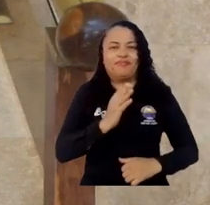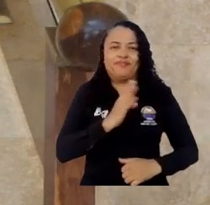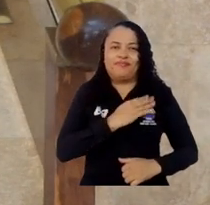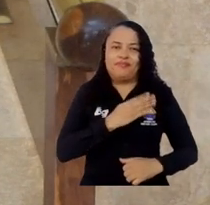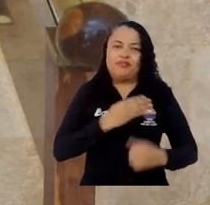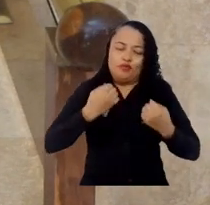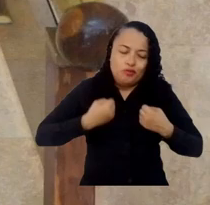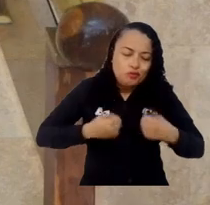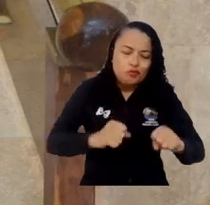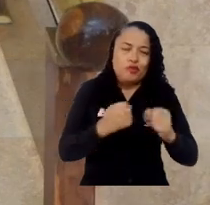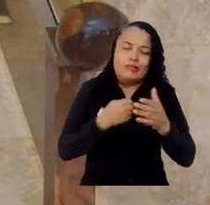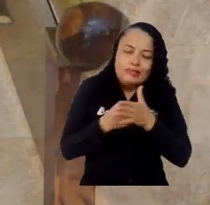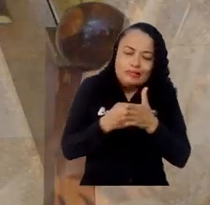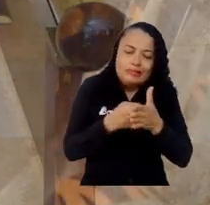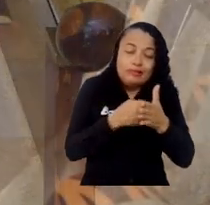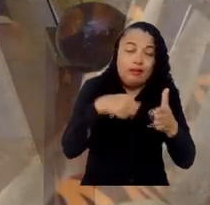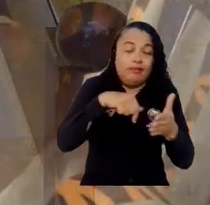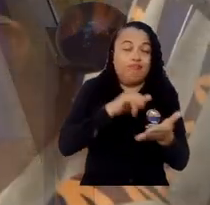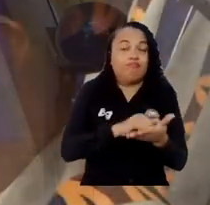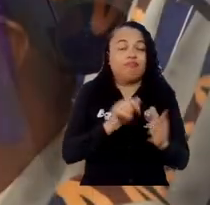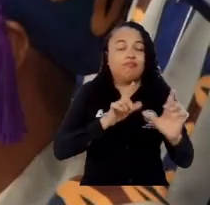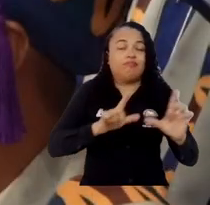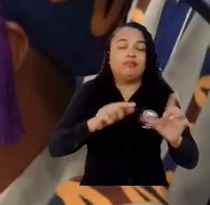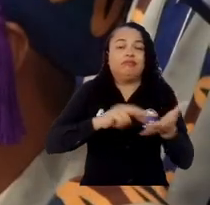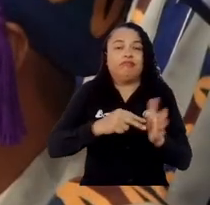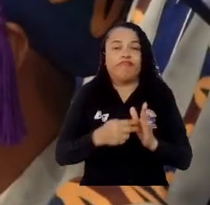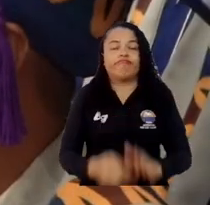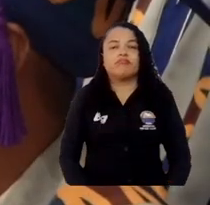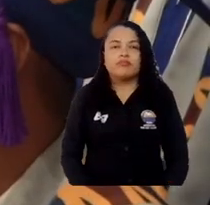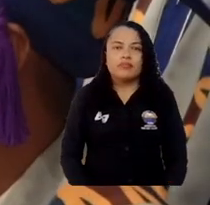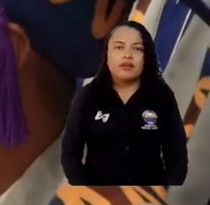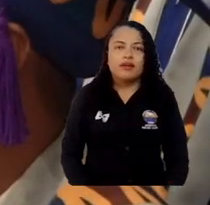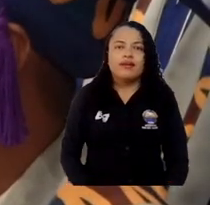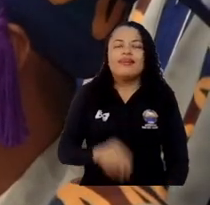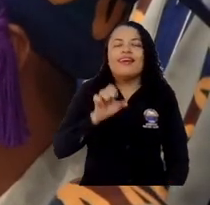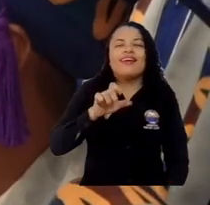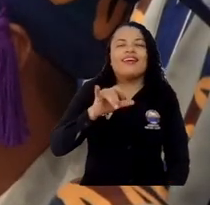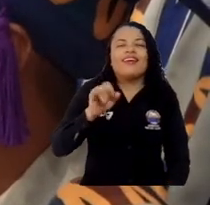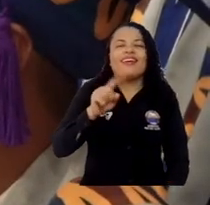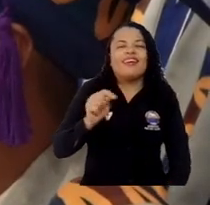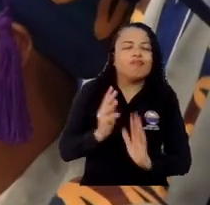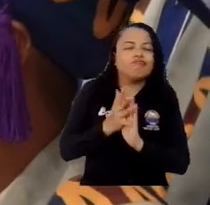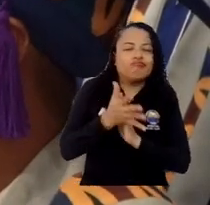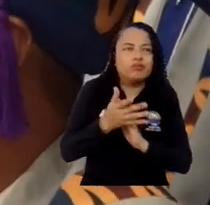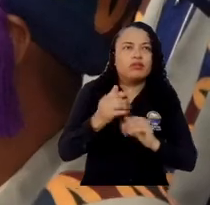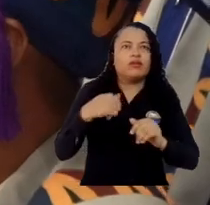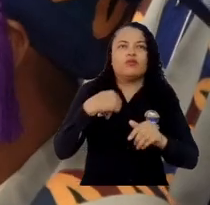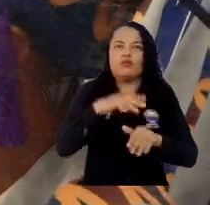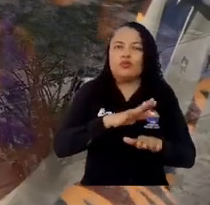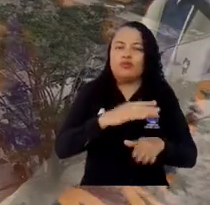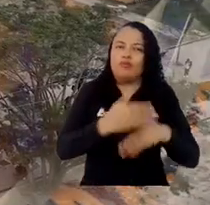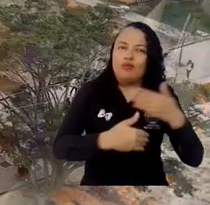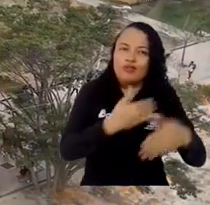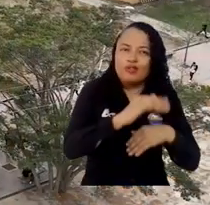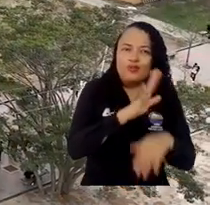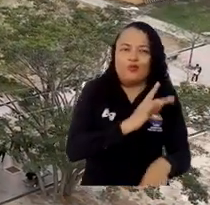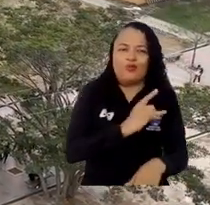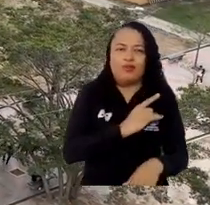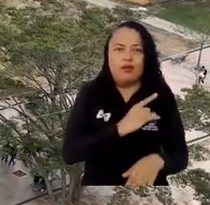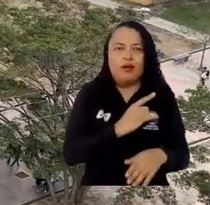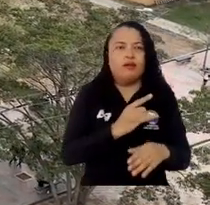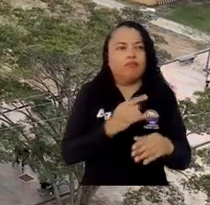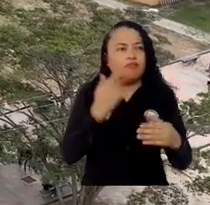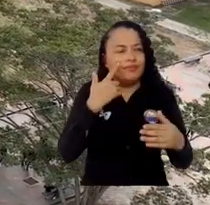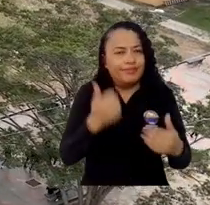mucho esfuerzo y dedicación que hay detrás de este título. Elis describe su paso por la universidad como una etapa inolvidable en su